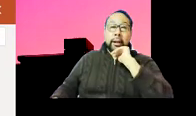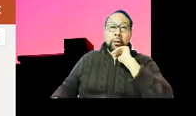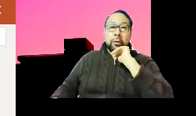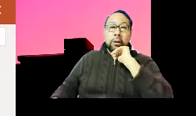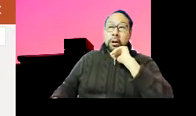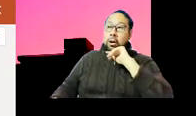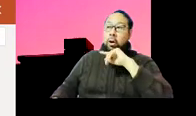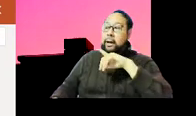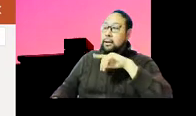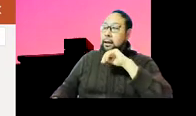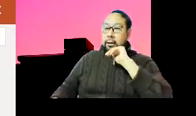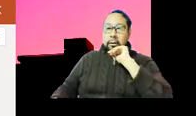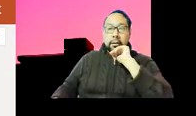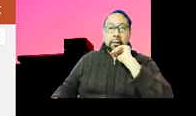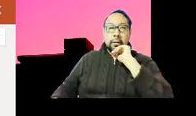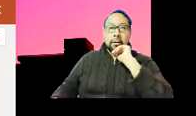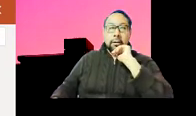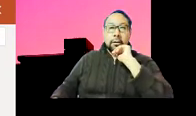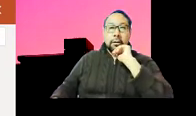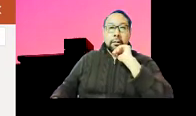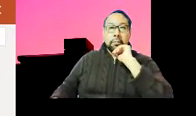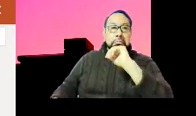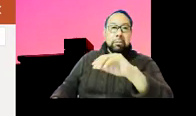estamos mandando, lo va a hacer